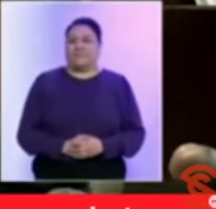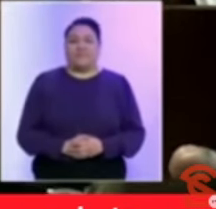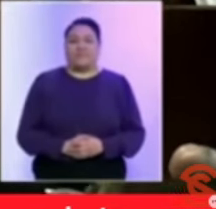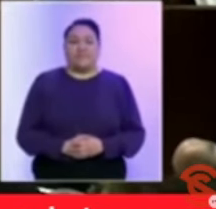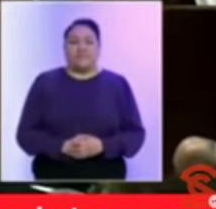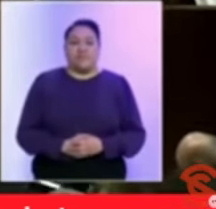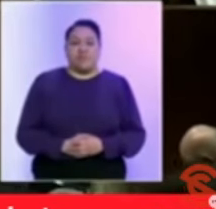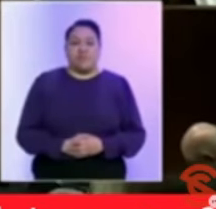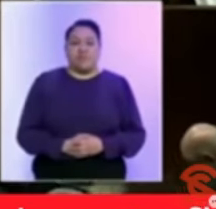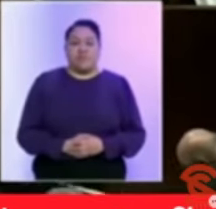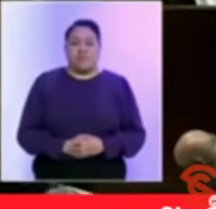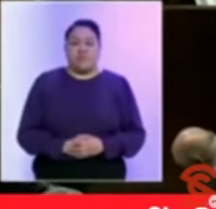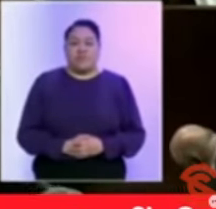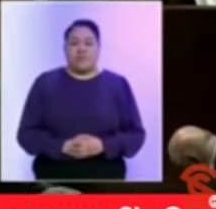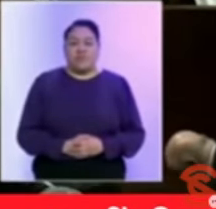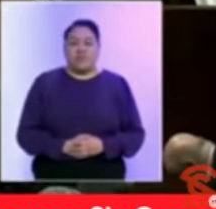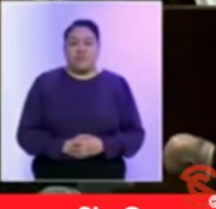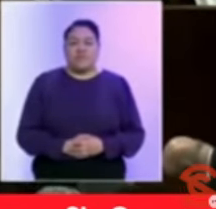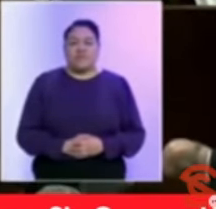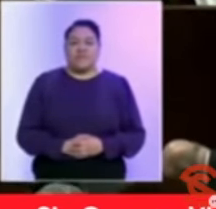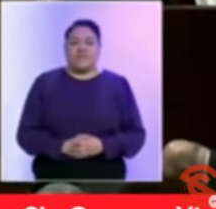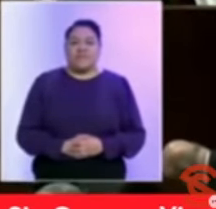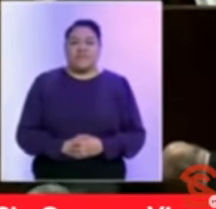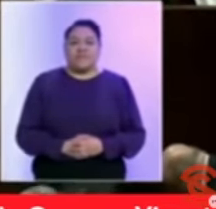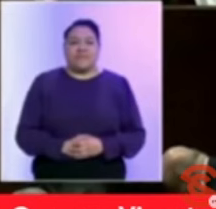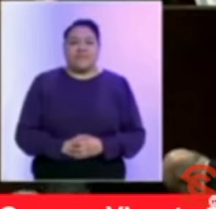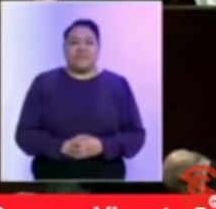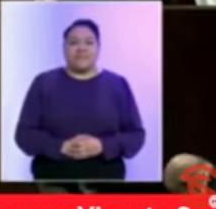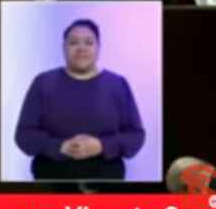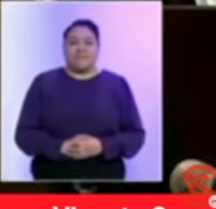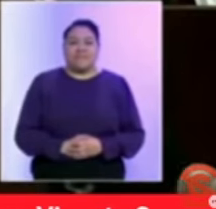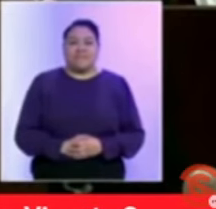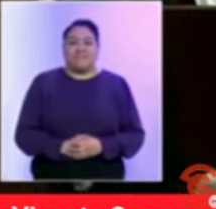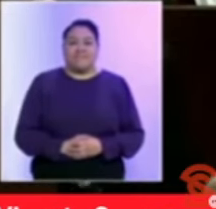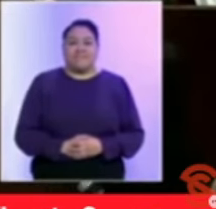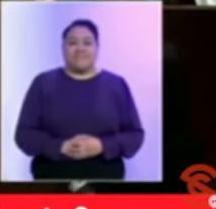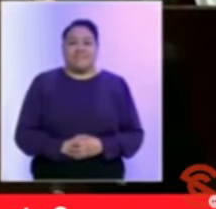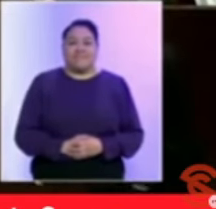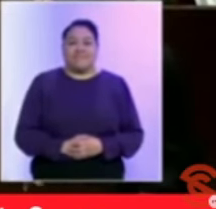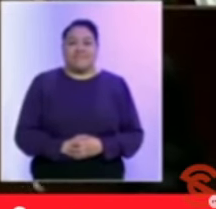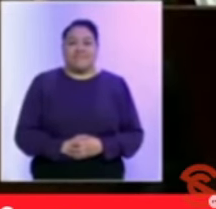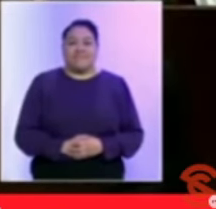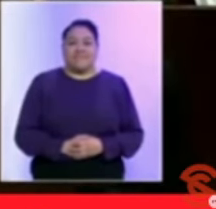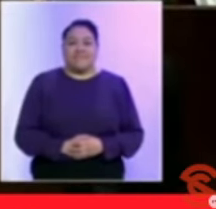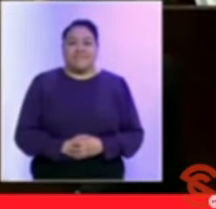continuamos con tu análisis después de Ver y escuchar el mensaje de la President